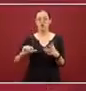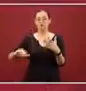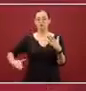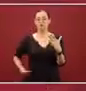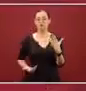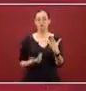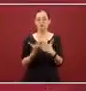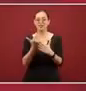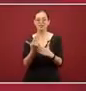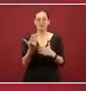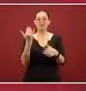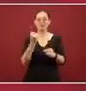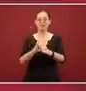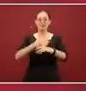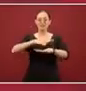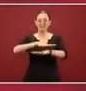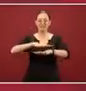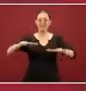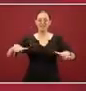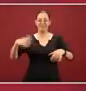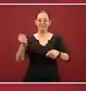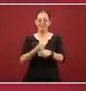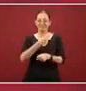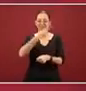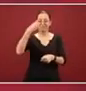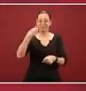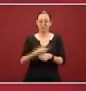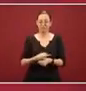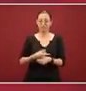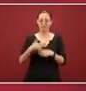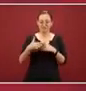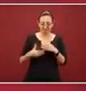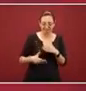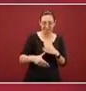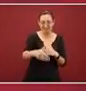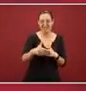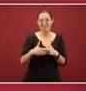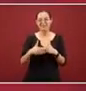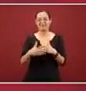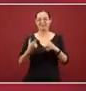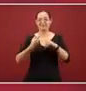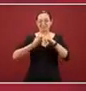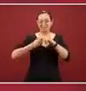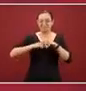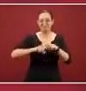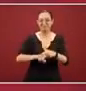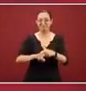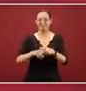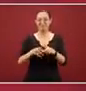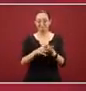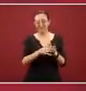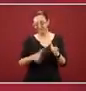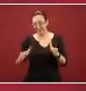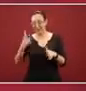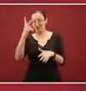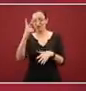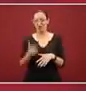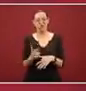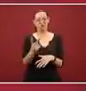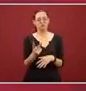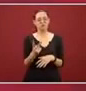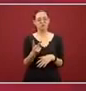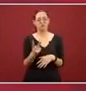mañana sobre el momento de oportunidad que nos lleva a entrar a la fase 2